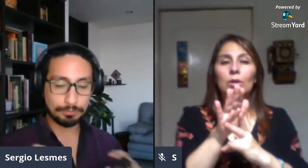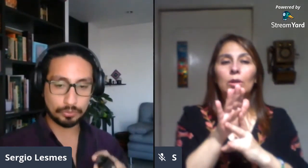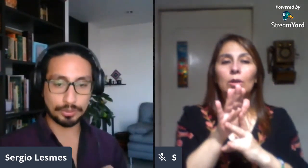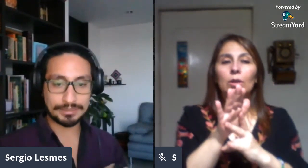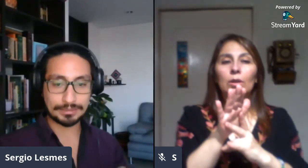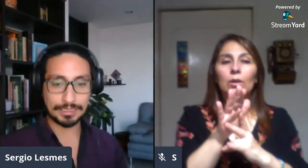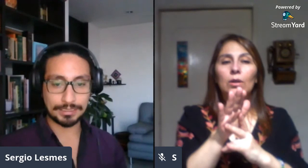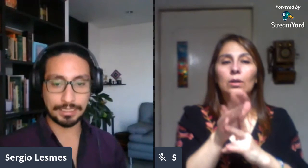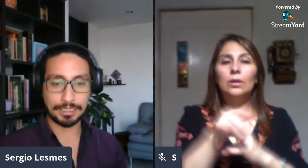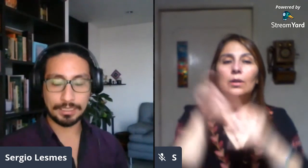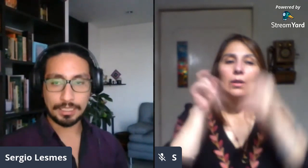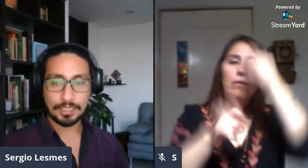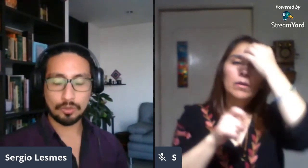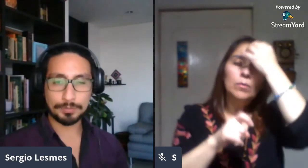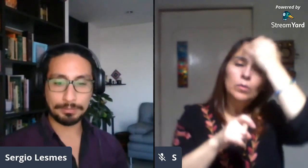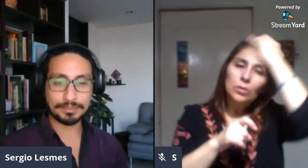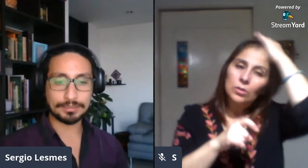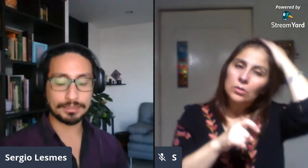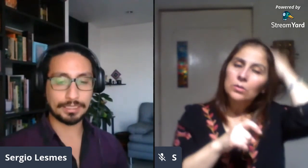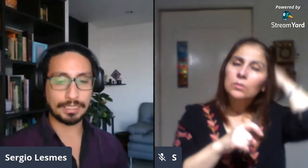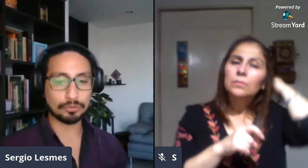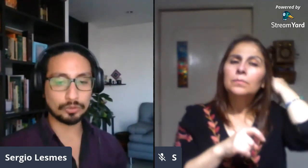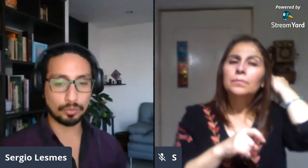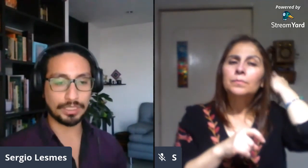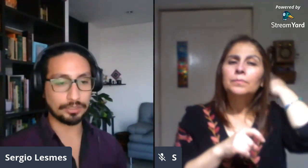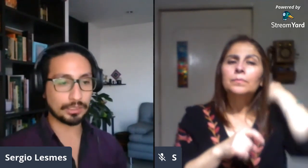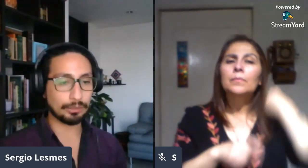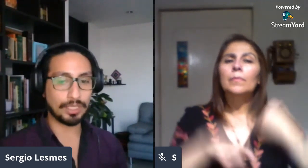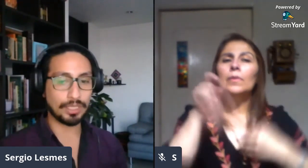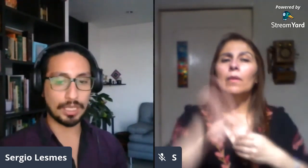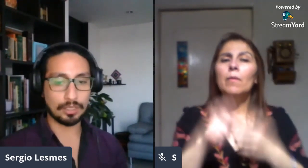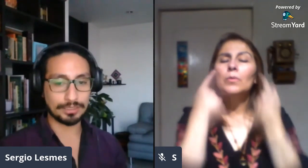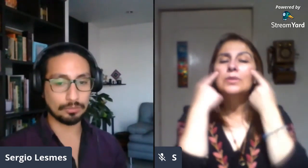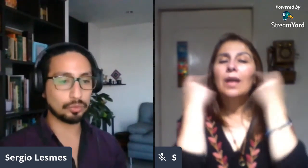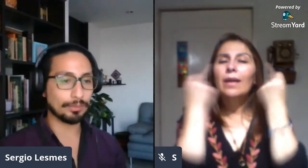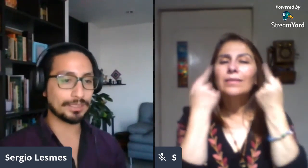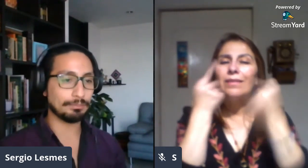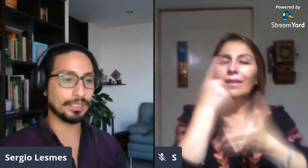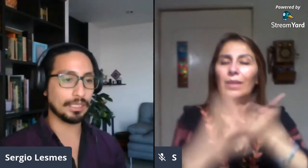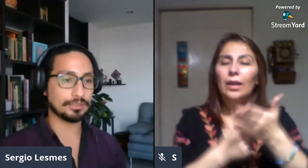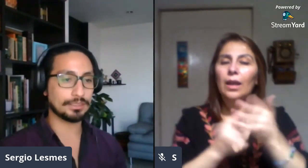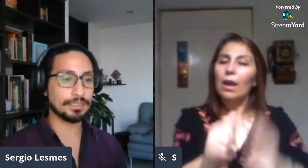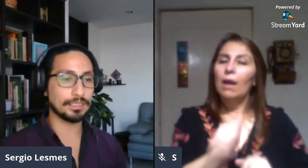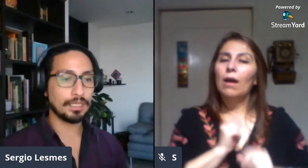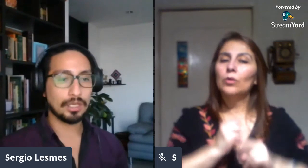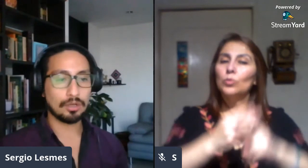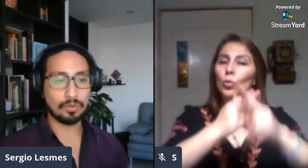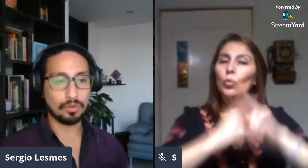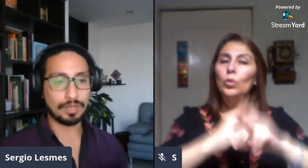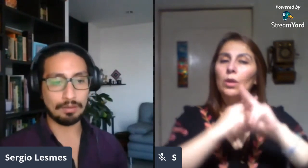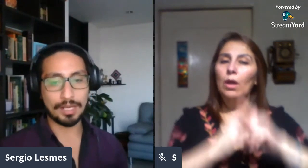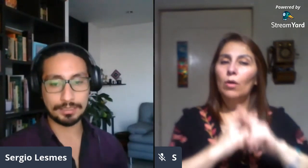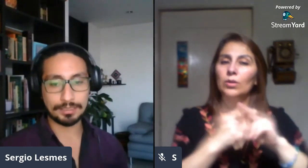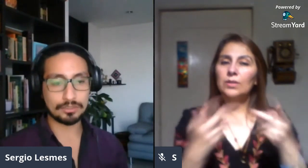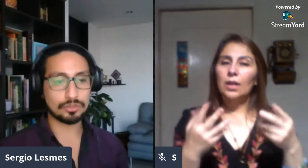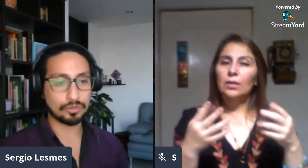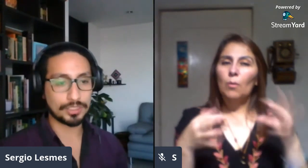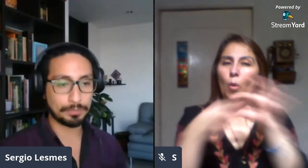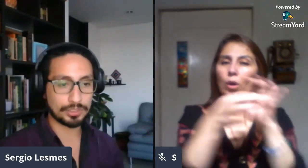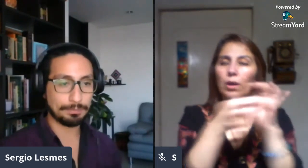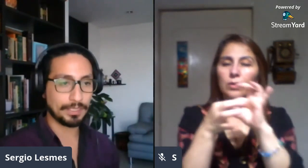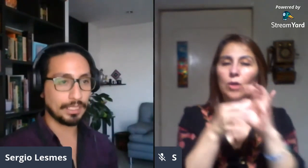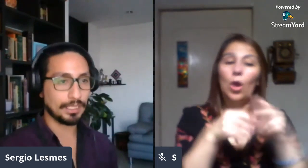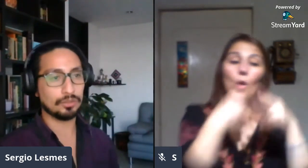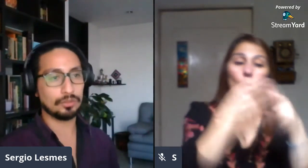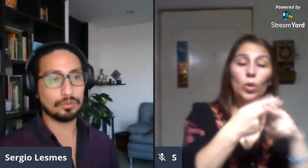verlo desde un punto de vista tal que nos permite entender que el autocuidado y el cuidado están mutuamente implicados. Es decir, como hablar de las dos